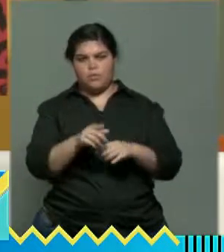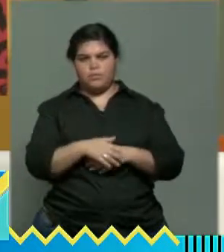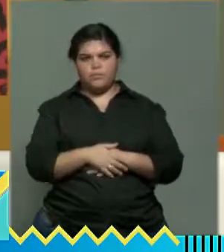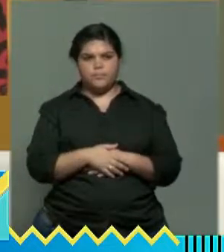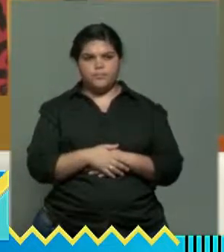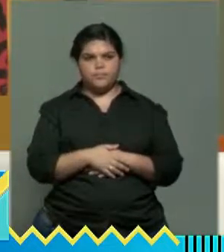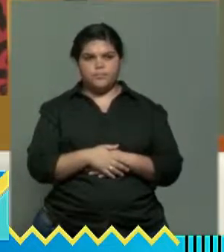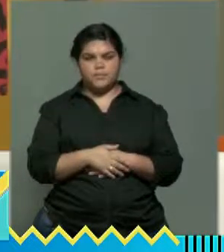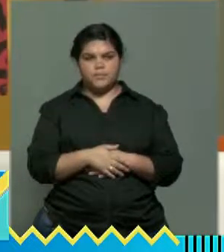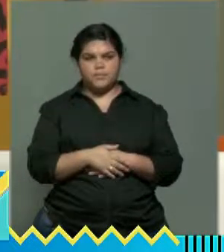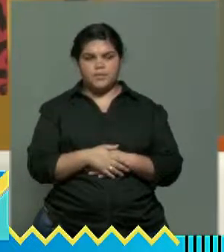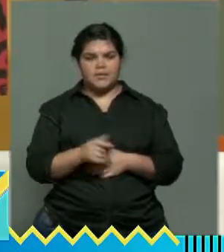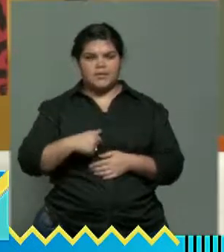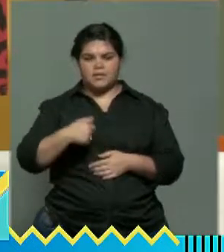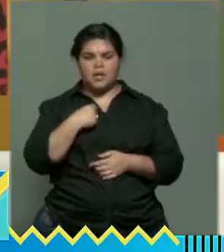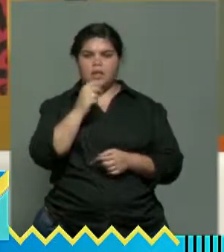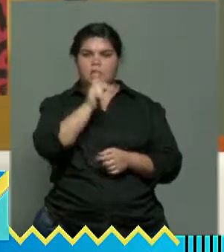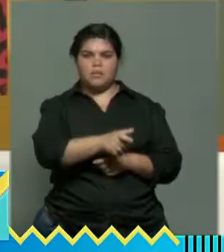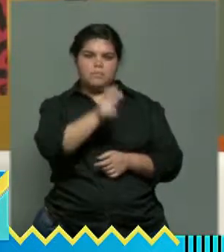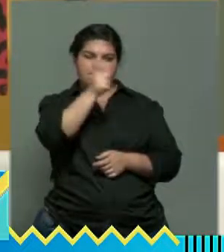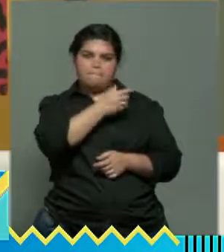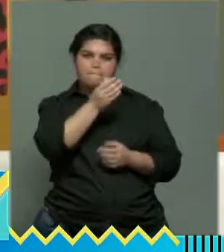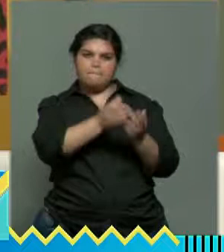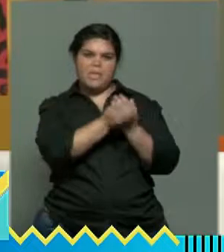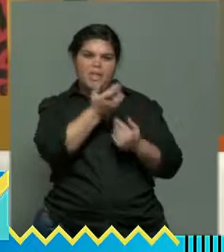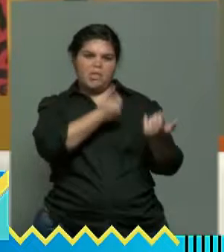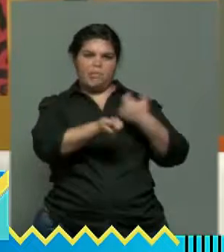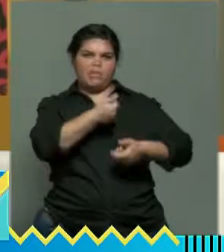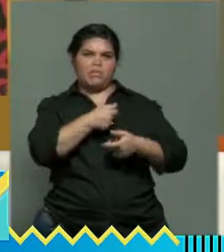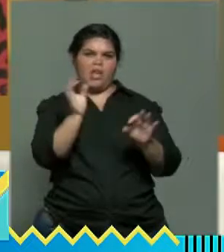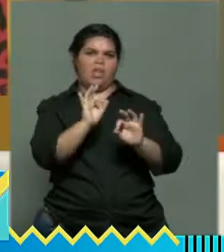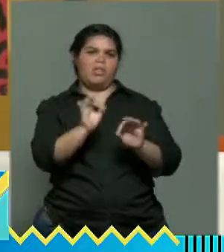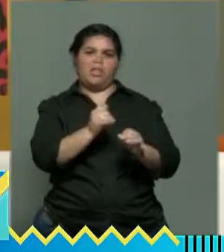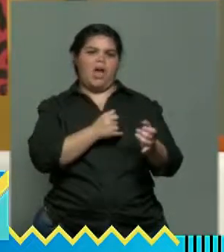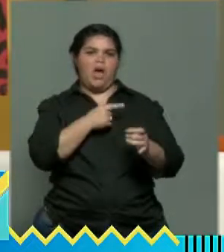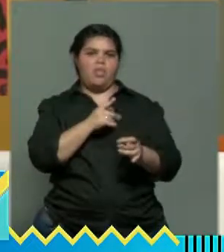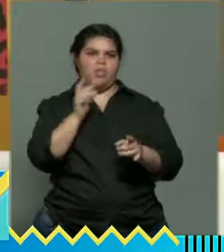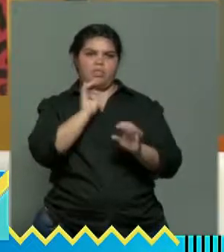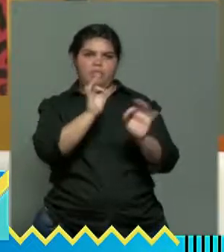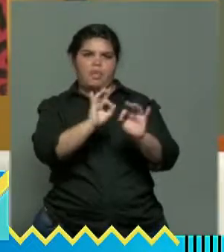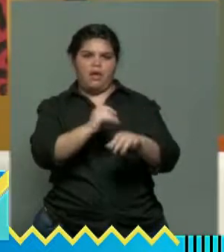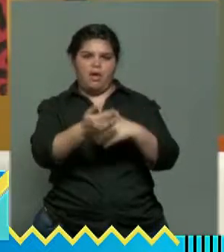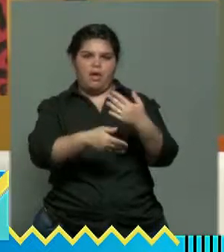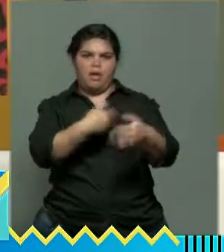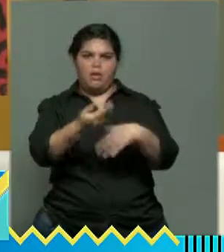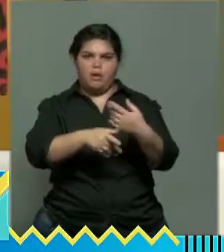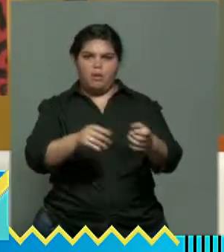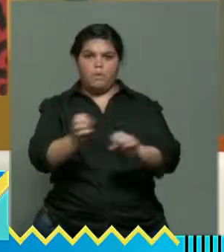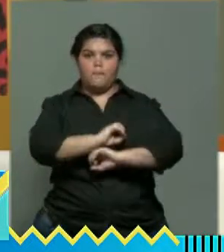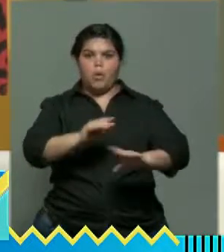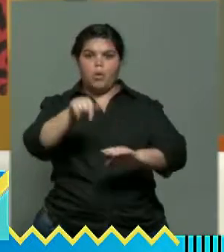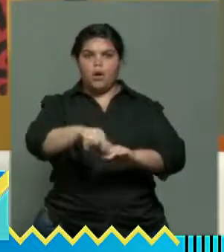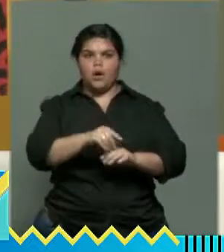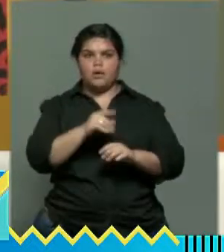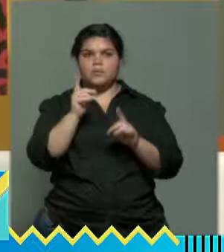Dicen, muchachos, no hay nada de nada. Pero bueno, nosotros pensamos que el lobby de las otras bebidas ya estaba presente y que si había una reforma de impuestos